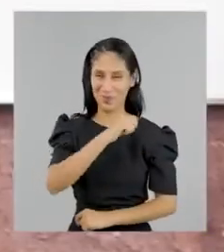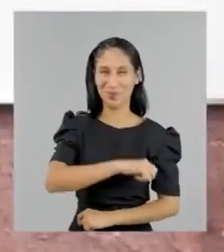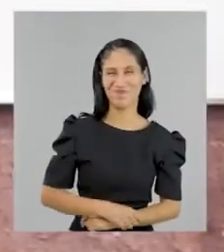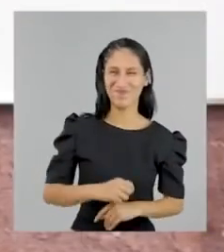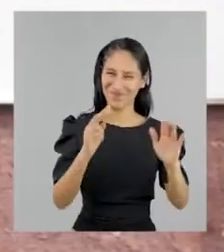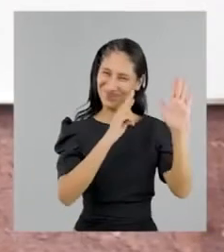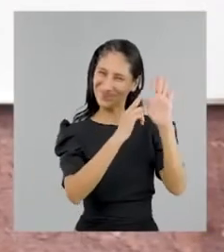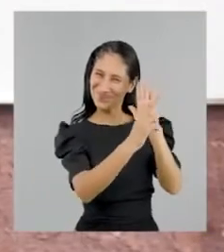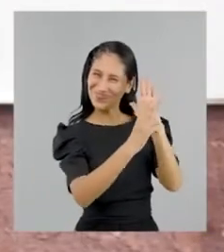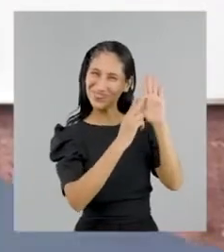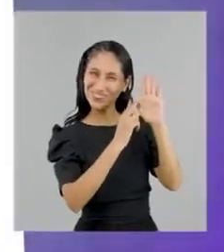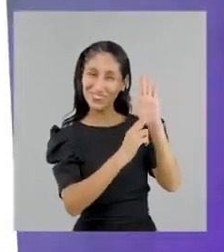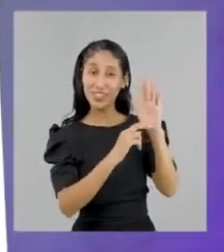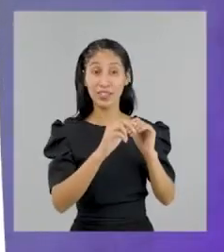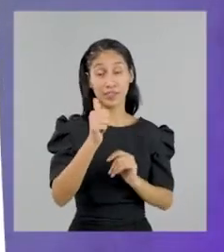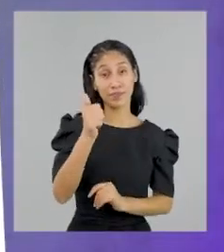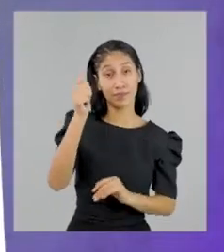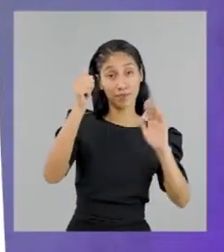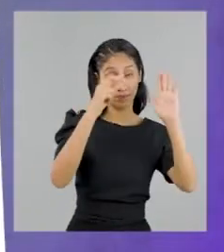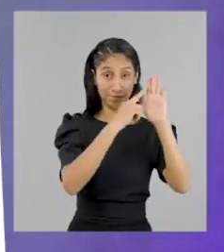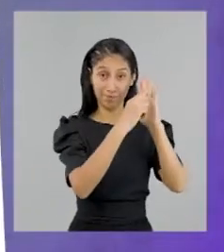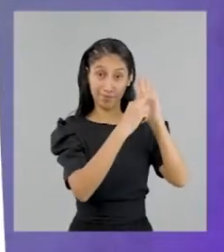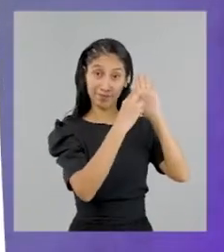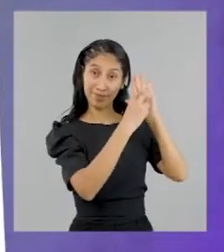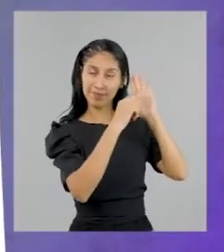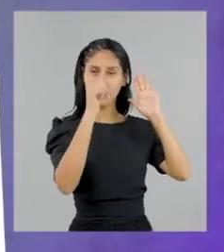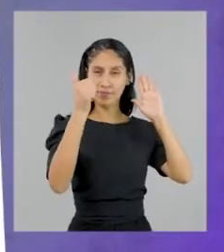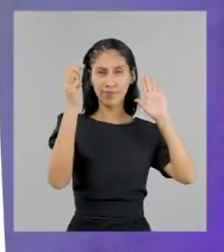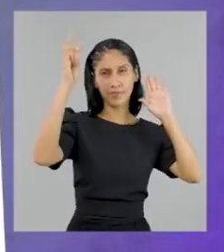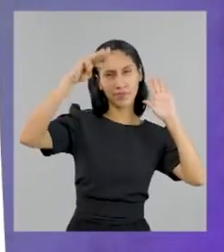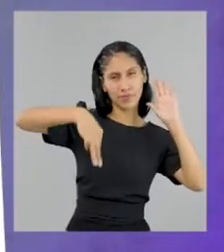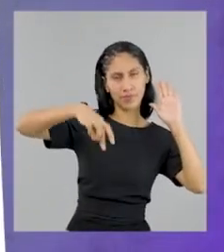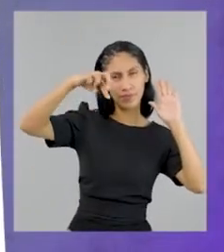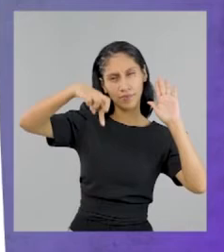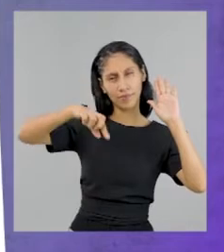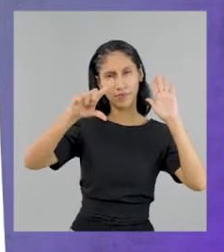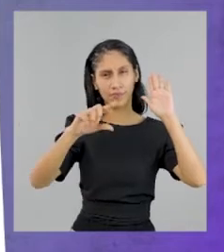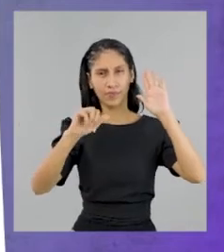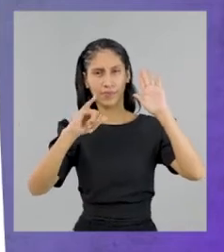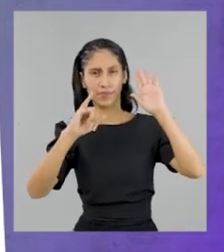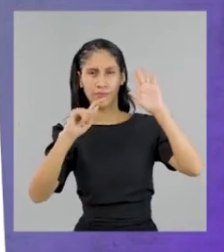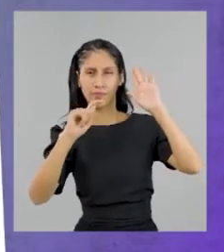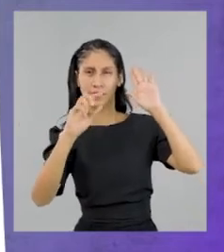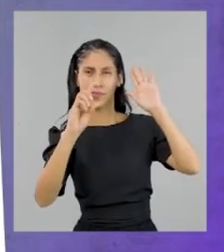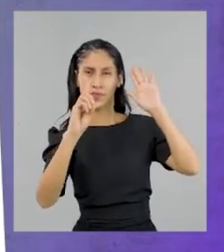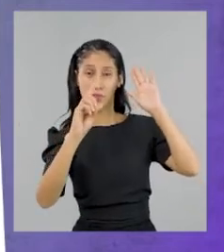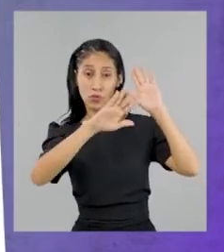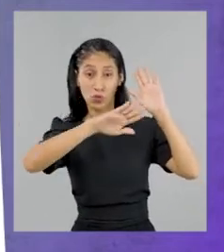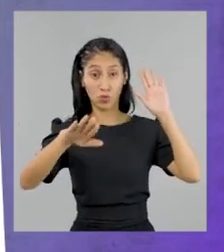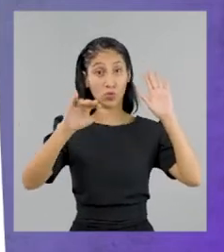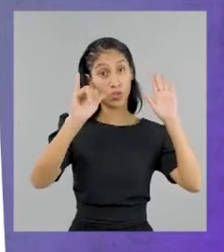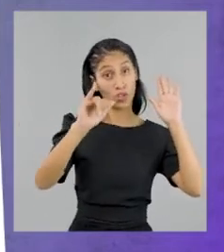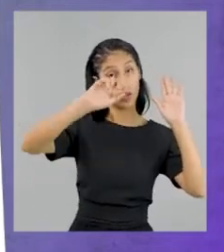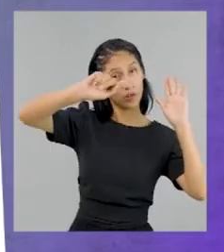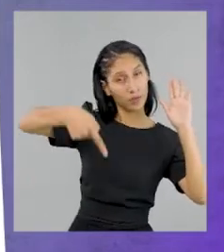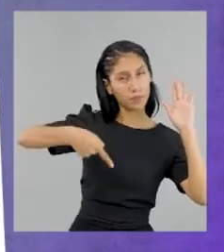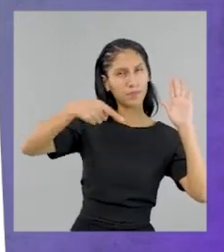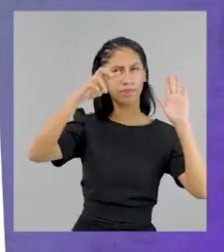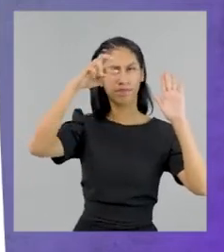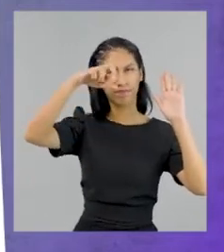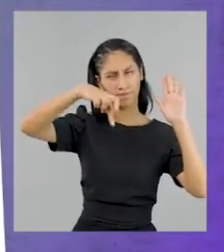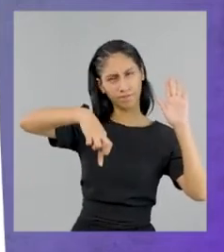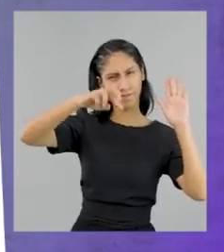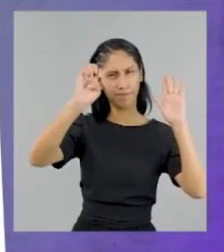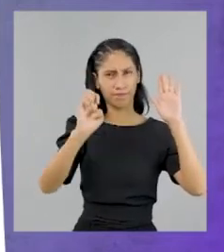Ahora voy yo. Amplitud y periodo. Tanto para la función seno, función de x igual seno de